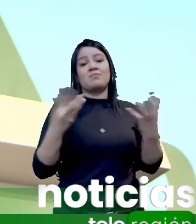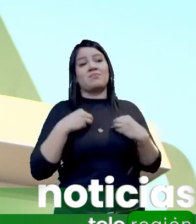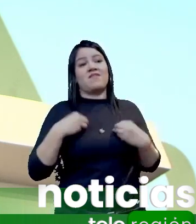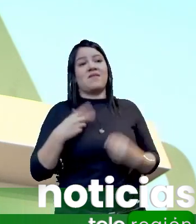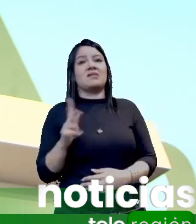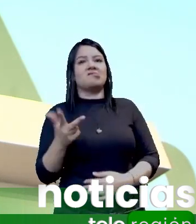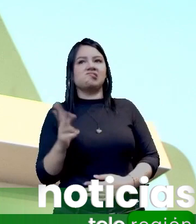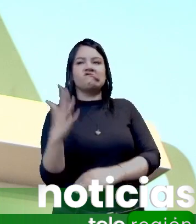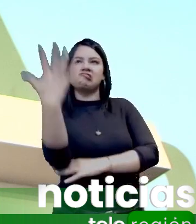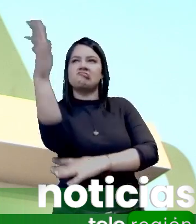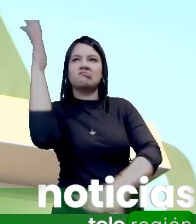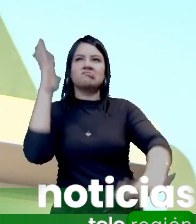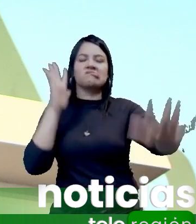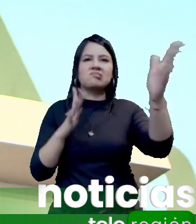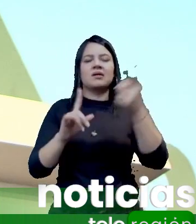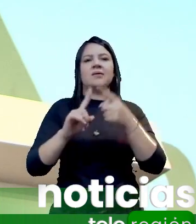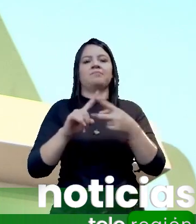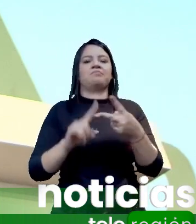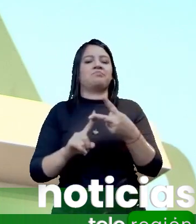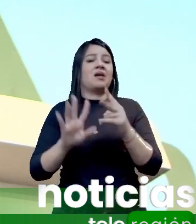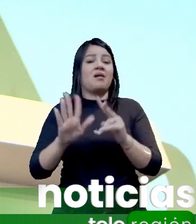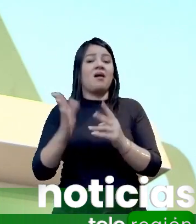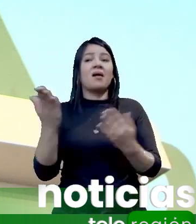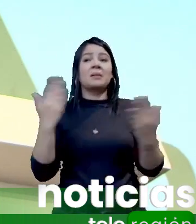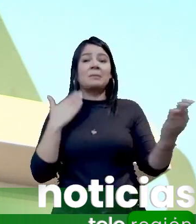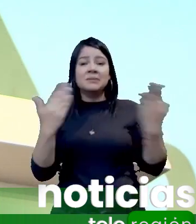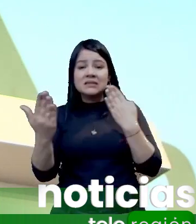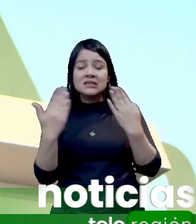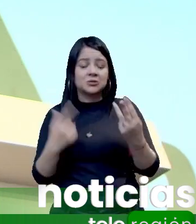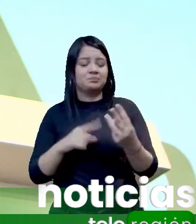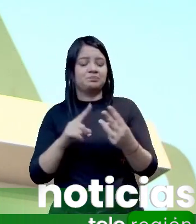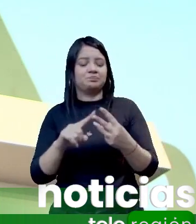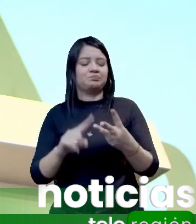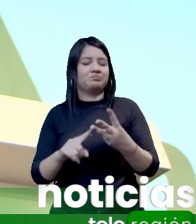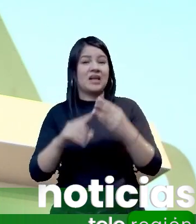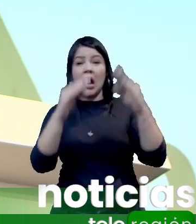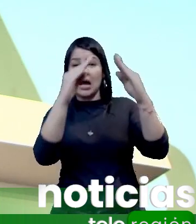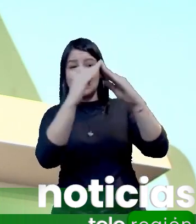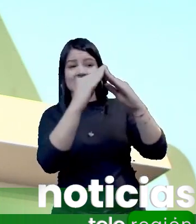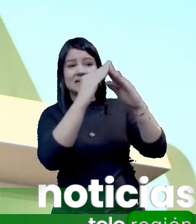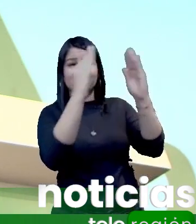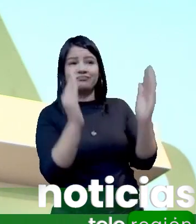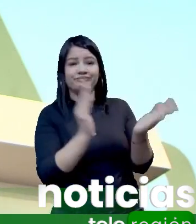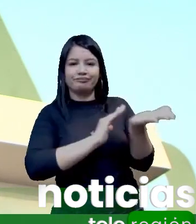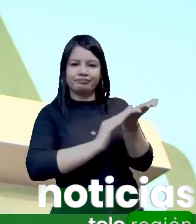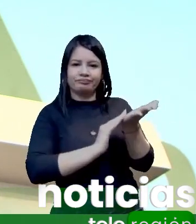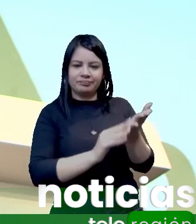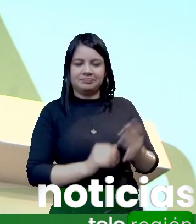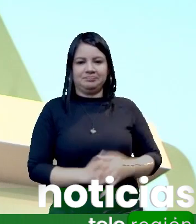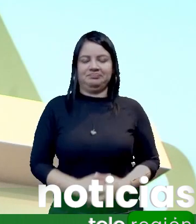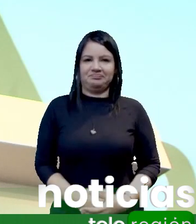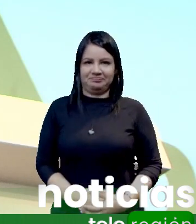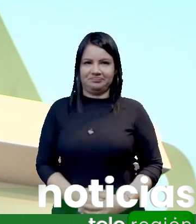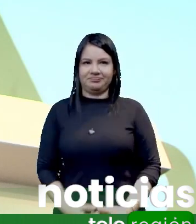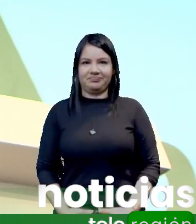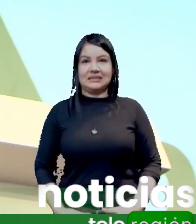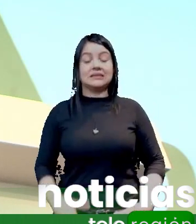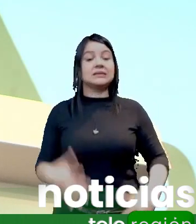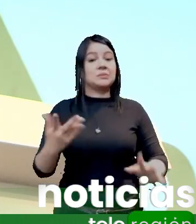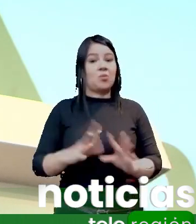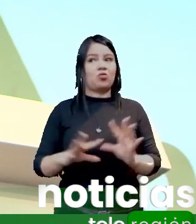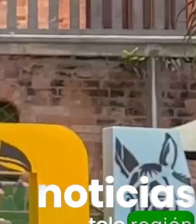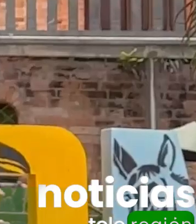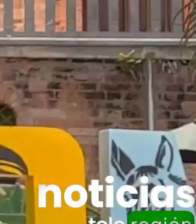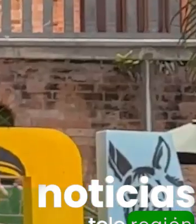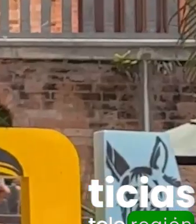el mejoramiento de vivienda desde hoy las necesidades de los antioqueños tienen un amigo tienen